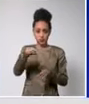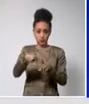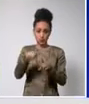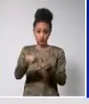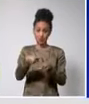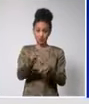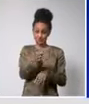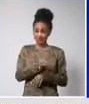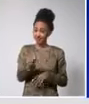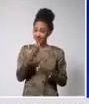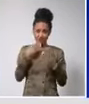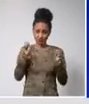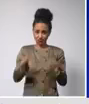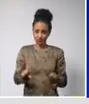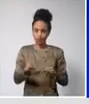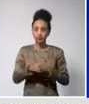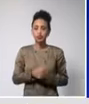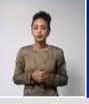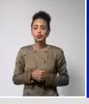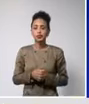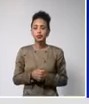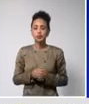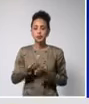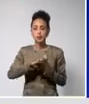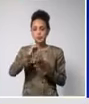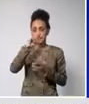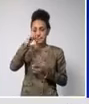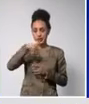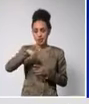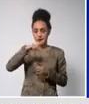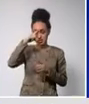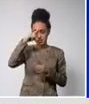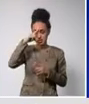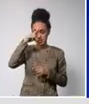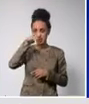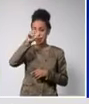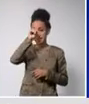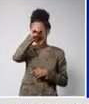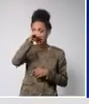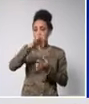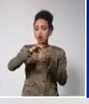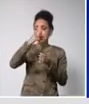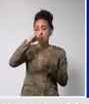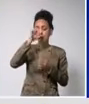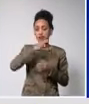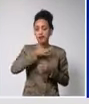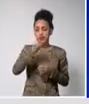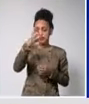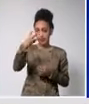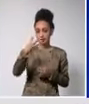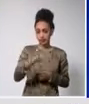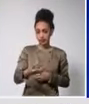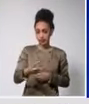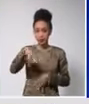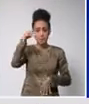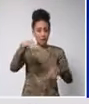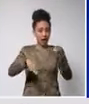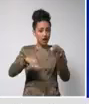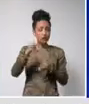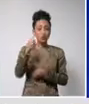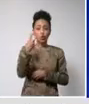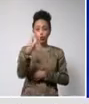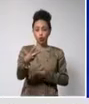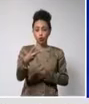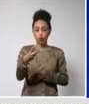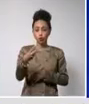Minas de Matahambre y Guane con 3 cada uno. Los Palacios y Consolación del Sur con 2 cada uno. Y en